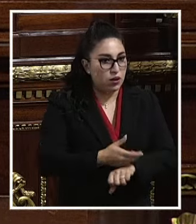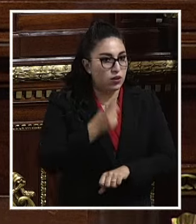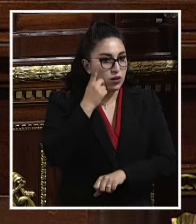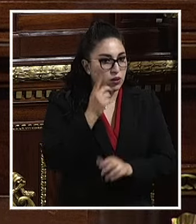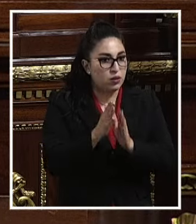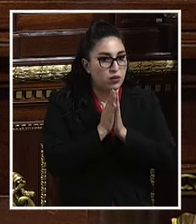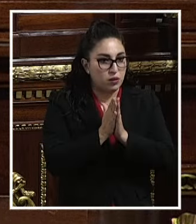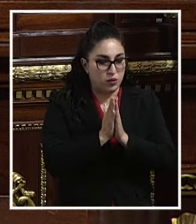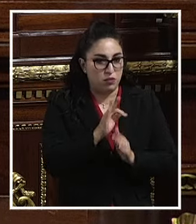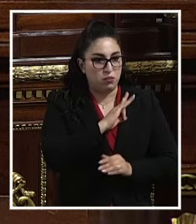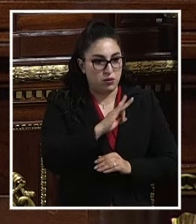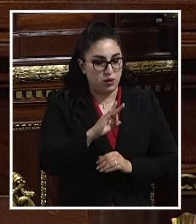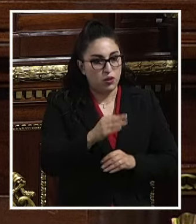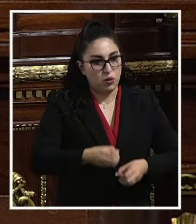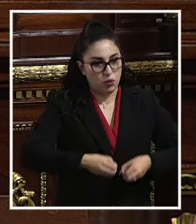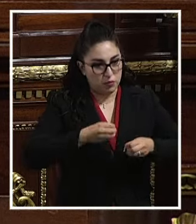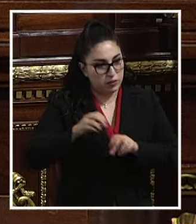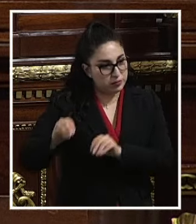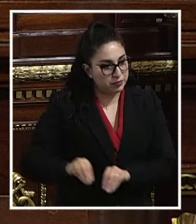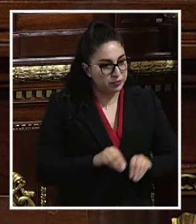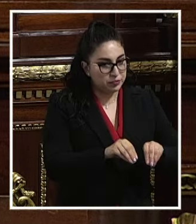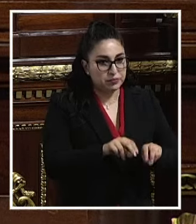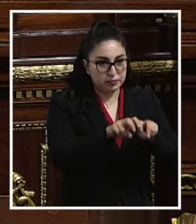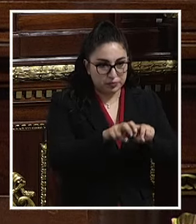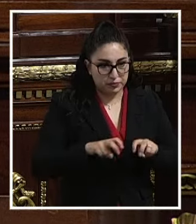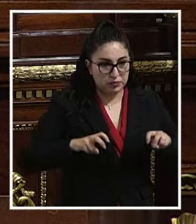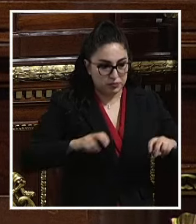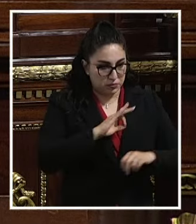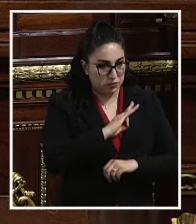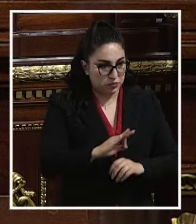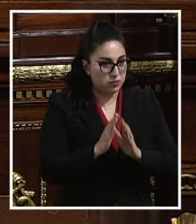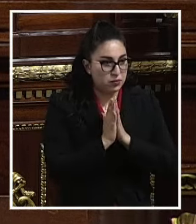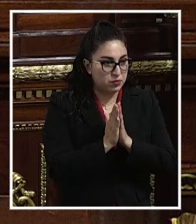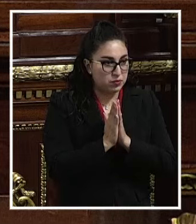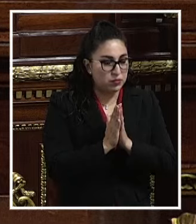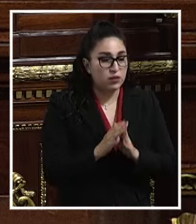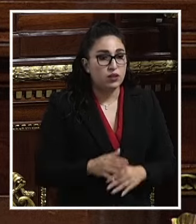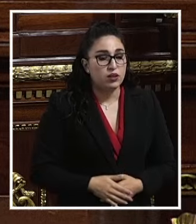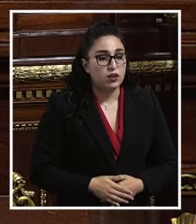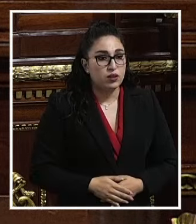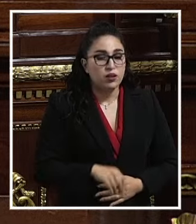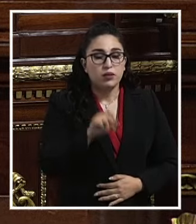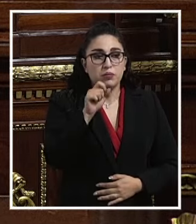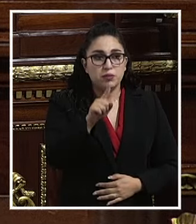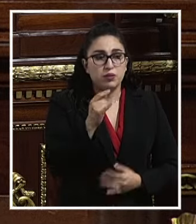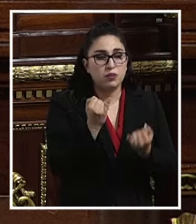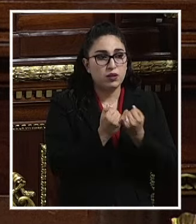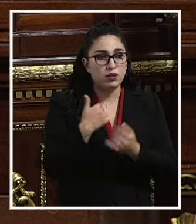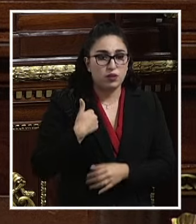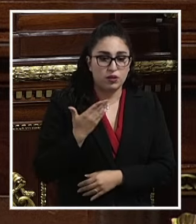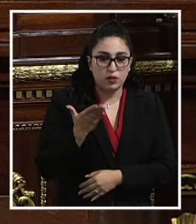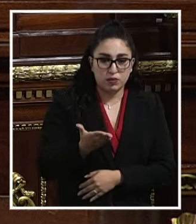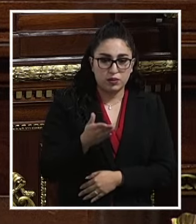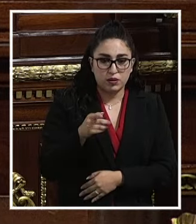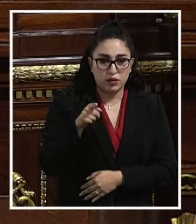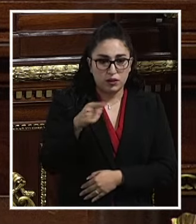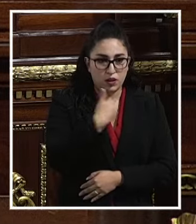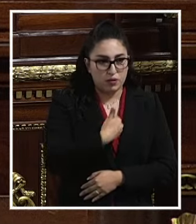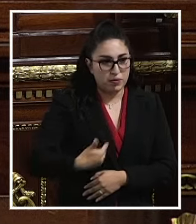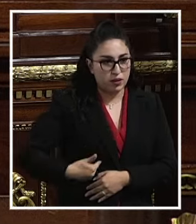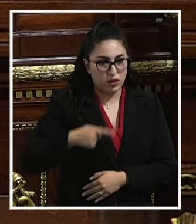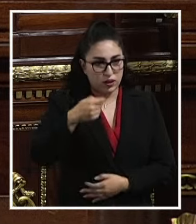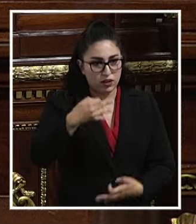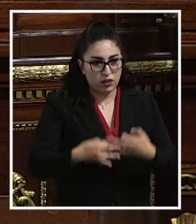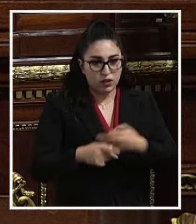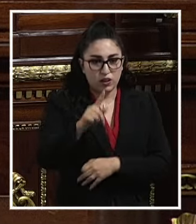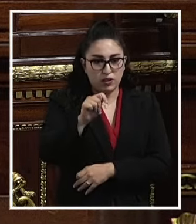de la Mesa de Decanos, ocupar sus lugares en el presidio. De igual manera, se solicita al presidente del Tribunal Superior